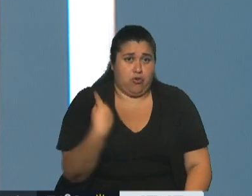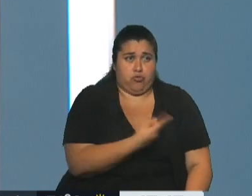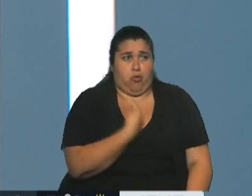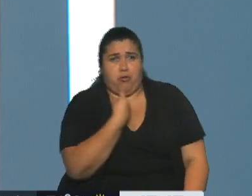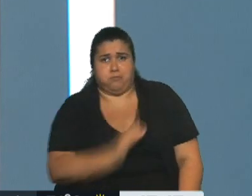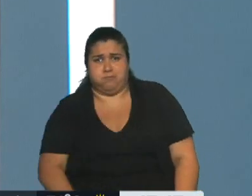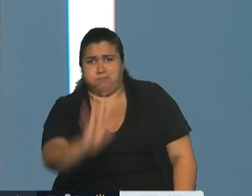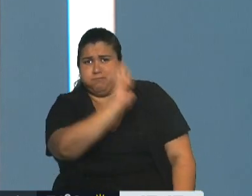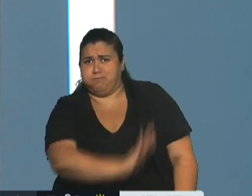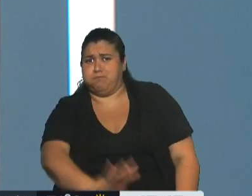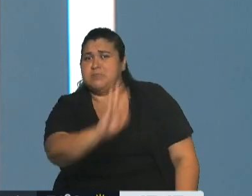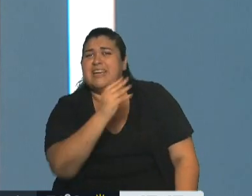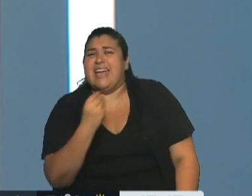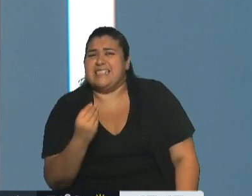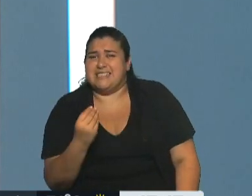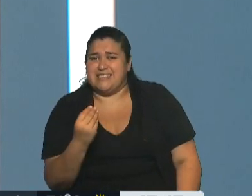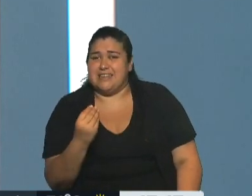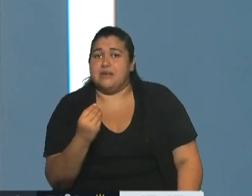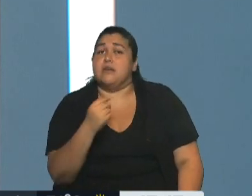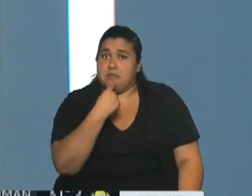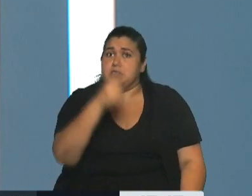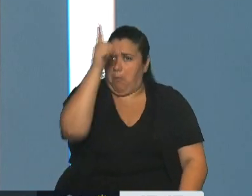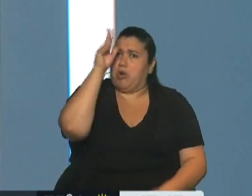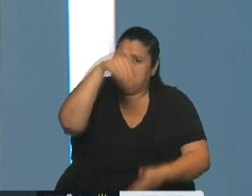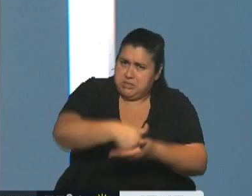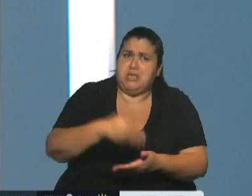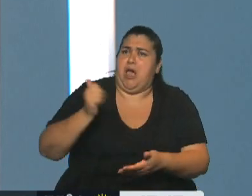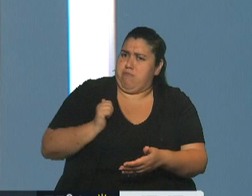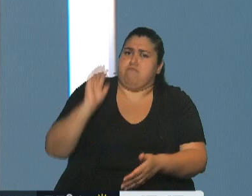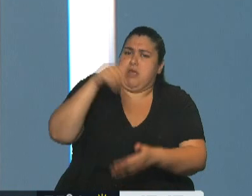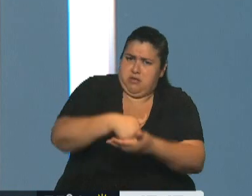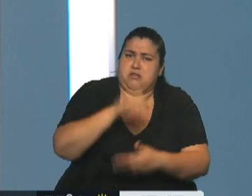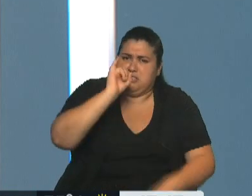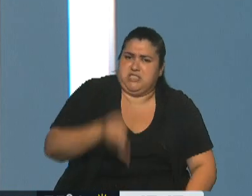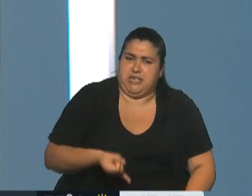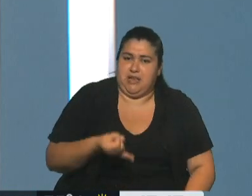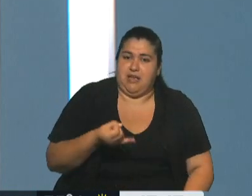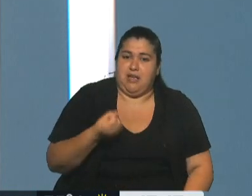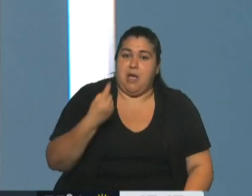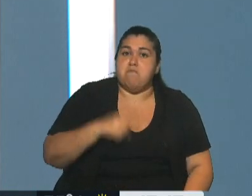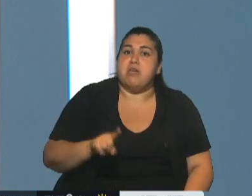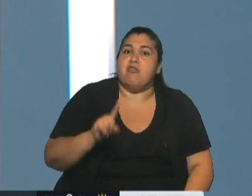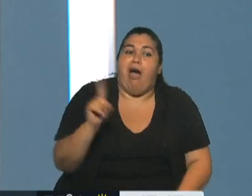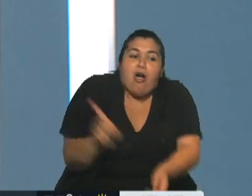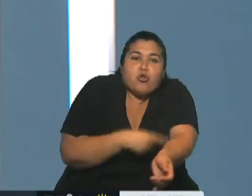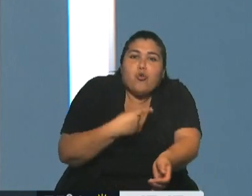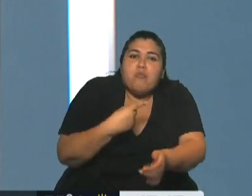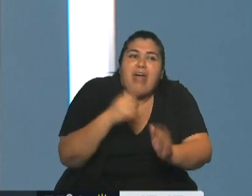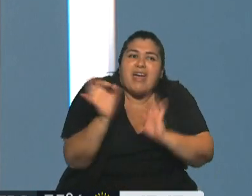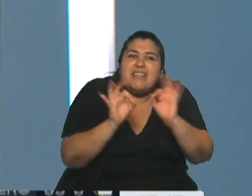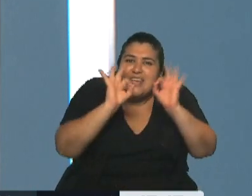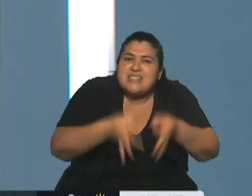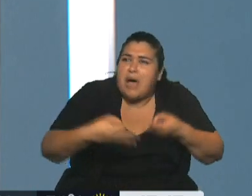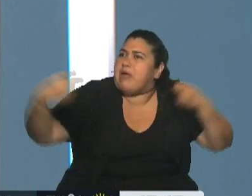porque hay una intervención, como ustedes decían, del ejército y de las Fuerzas Armadas que no están acostumbradas a pelear con los narcos. De hecho, hay que ir a